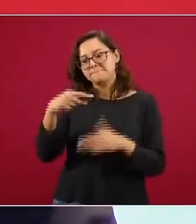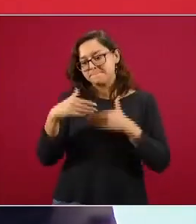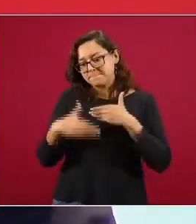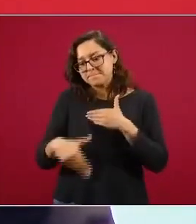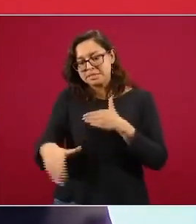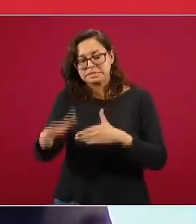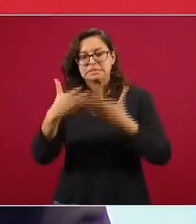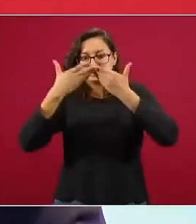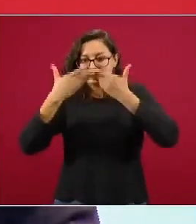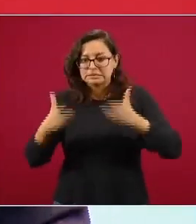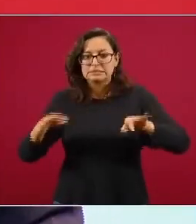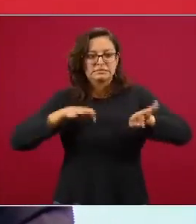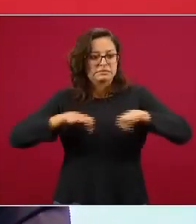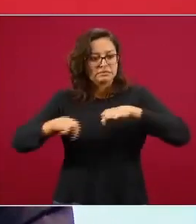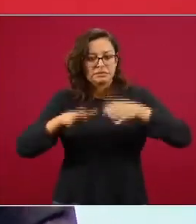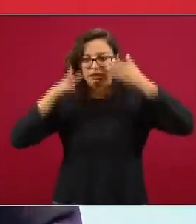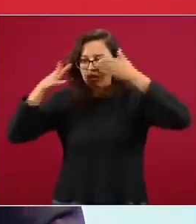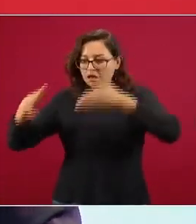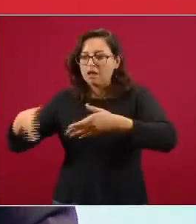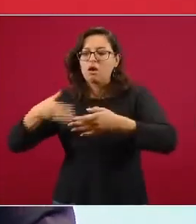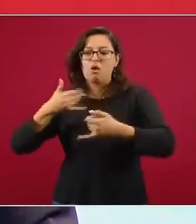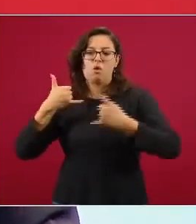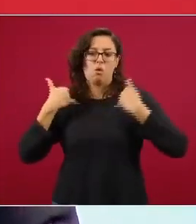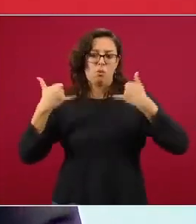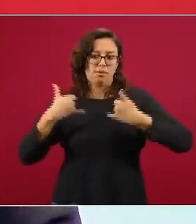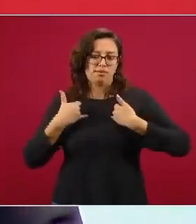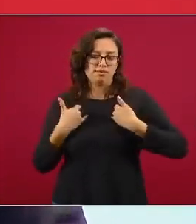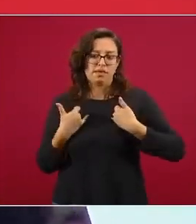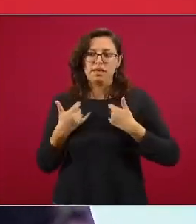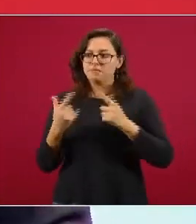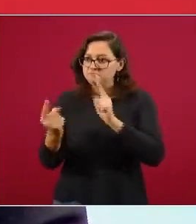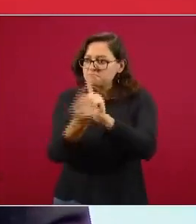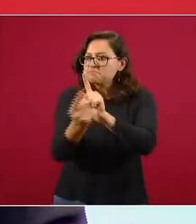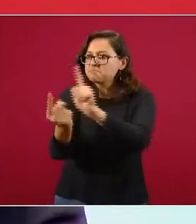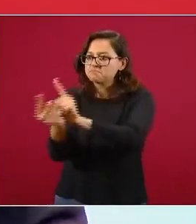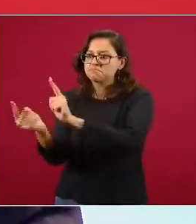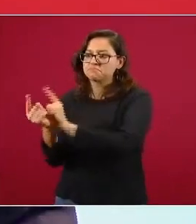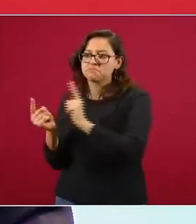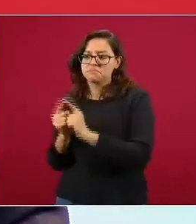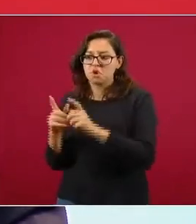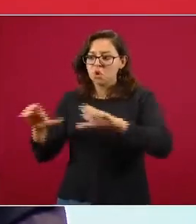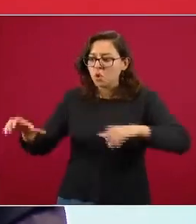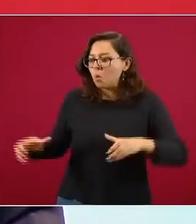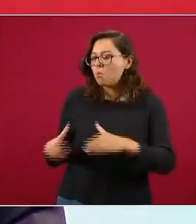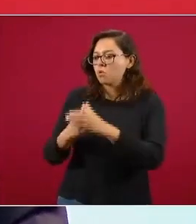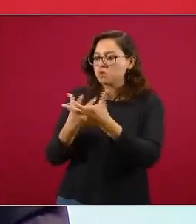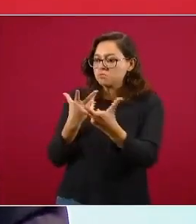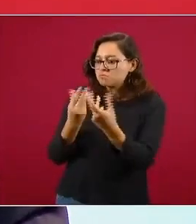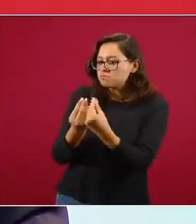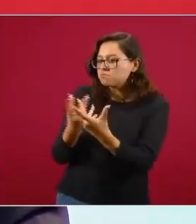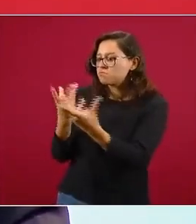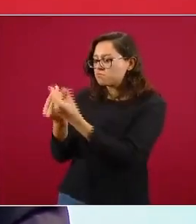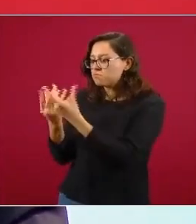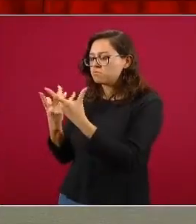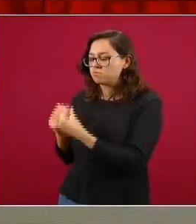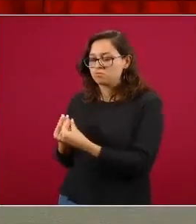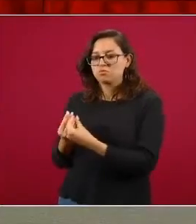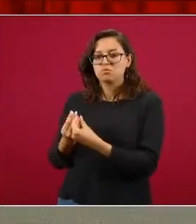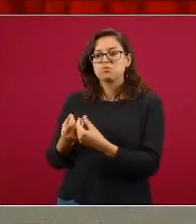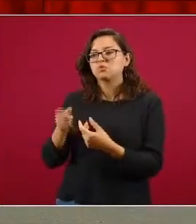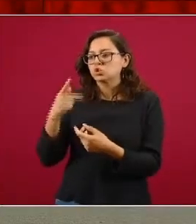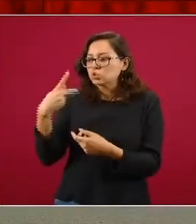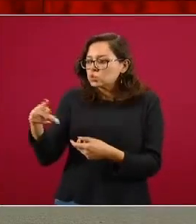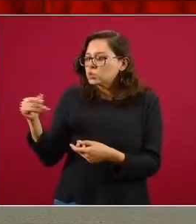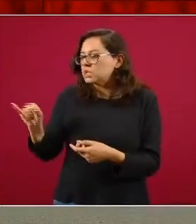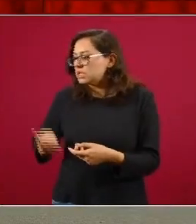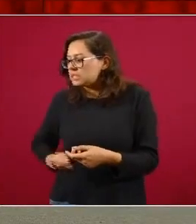este trabajo hacia la juventud desde el territorio, con las propias comunidades movilizándose por sus propios